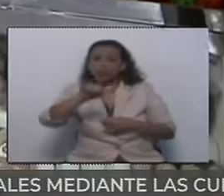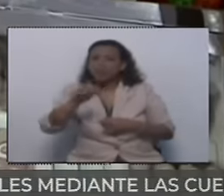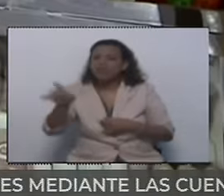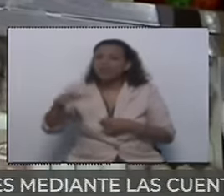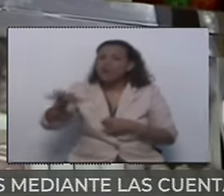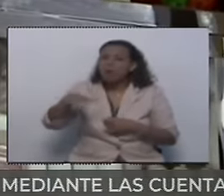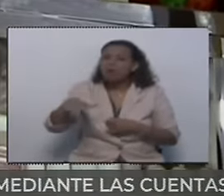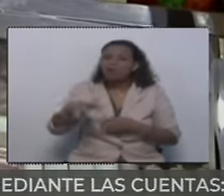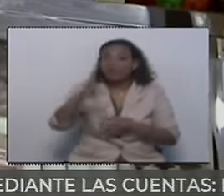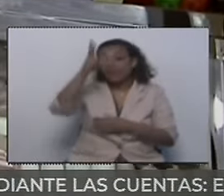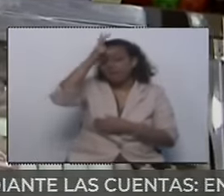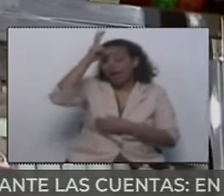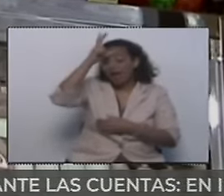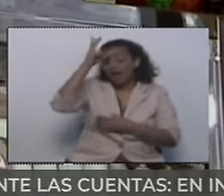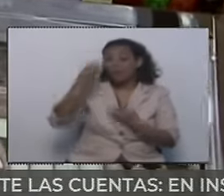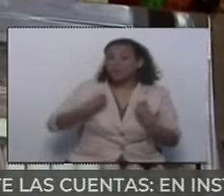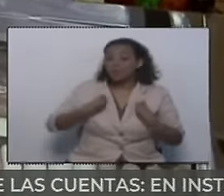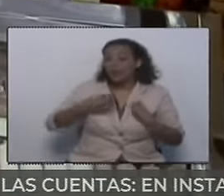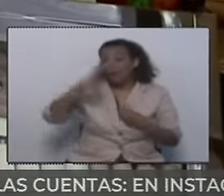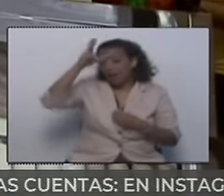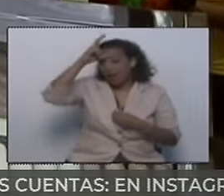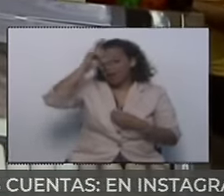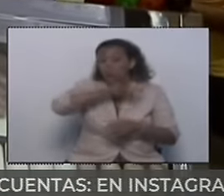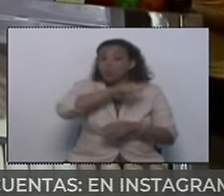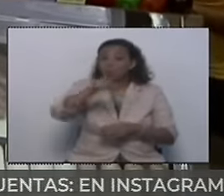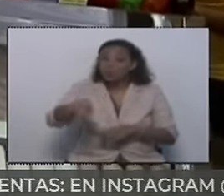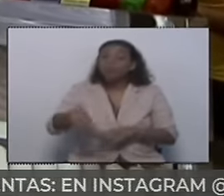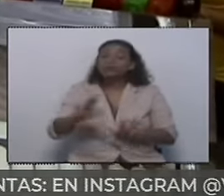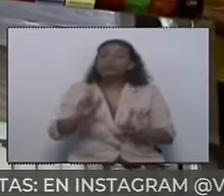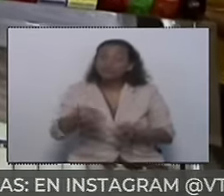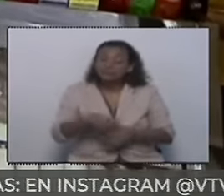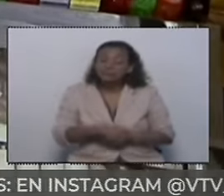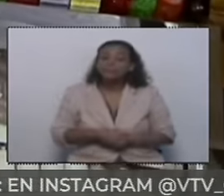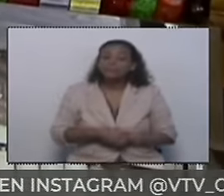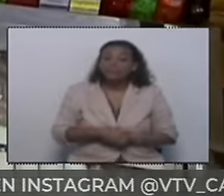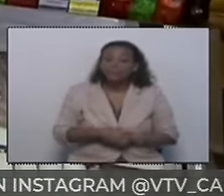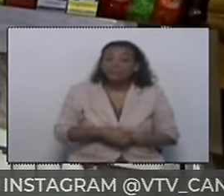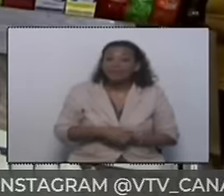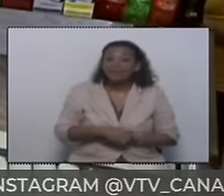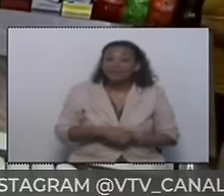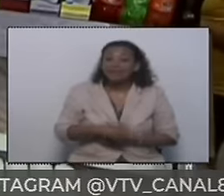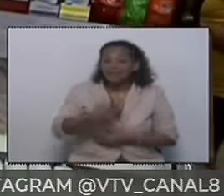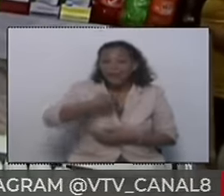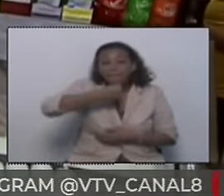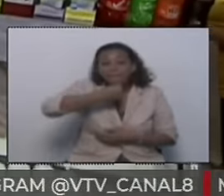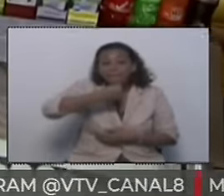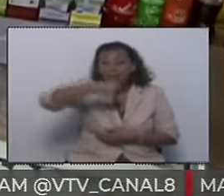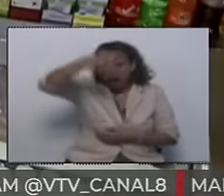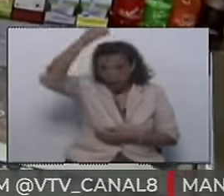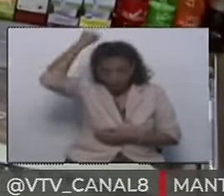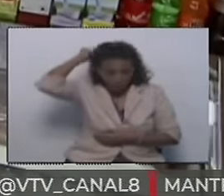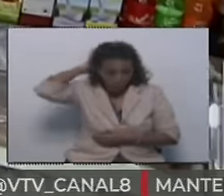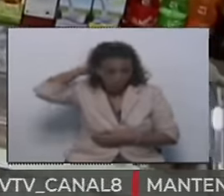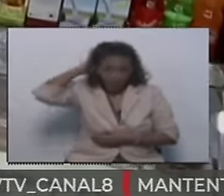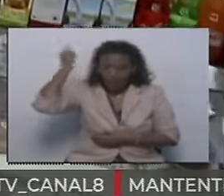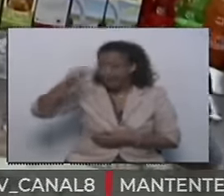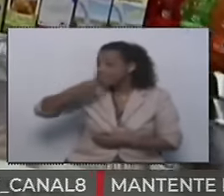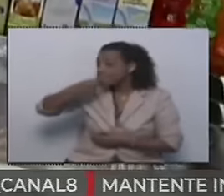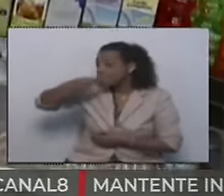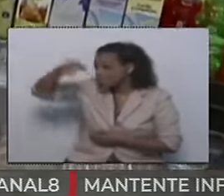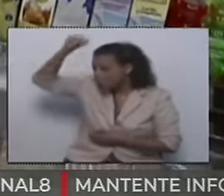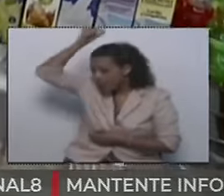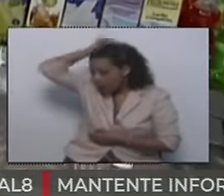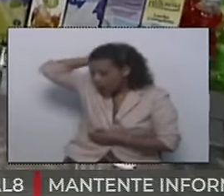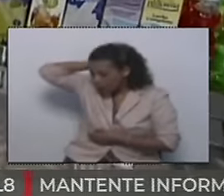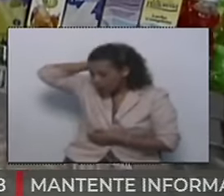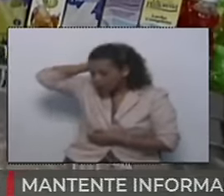Del estado Falcón, de ahí vienen mis raíces también. ¿De Paraguaná? Vengo de Paraguaná. ¿De qué parte Paraguaná? De Punta Cardón. ¿Qué